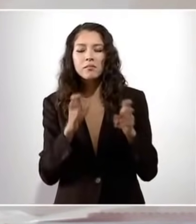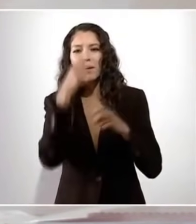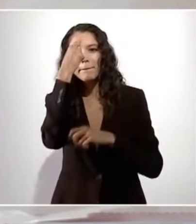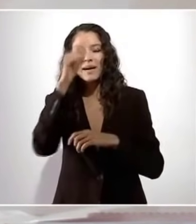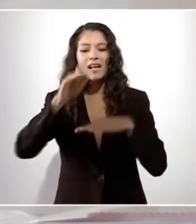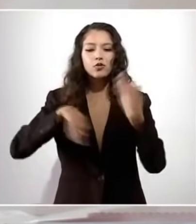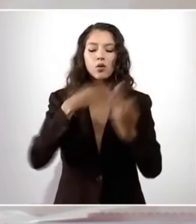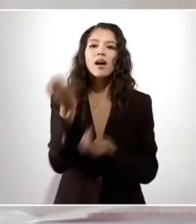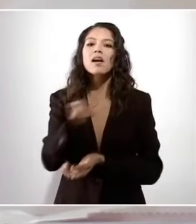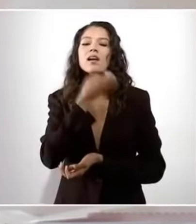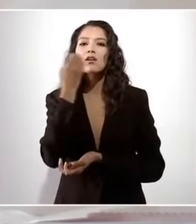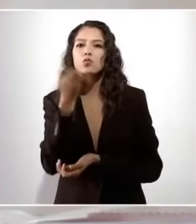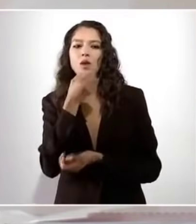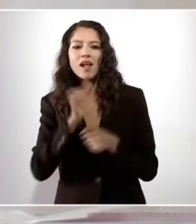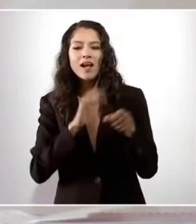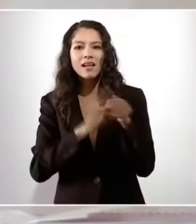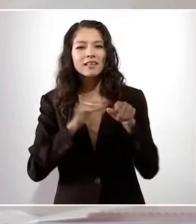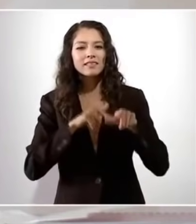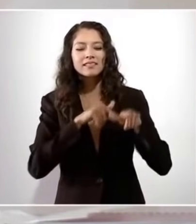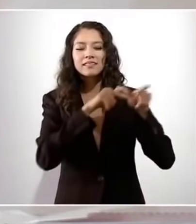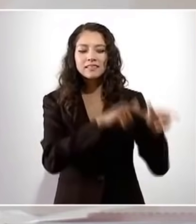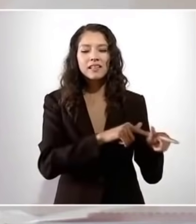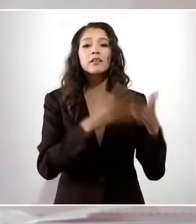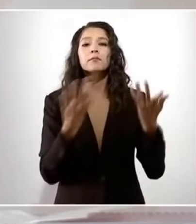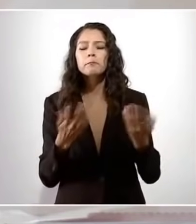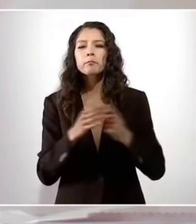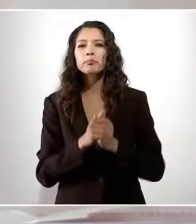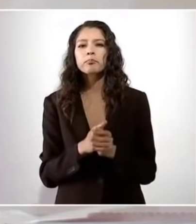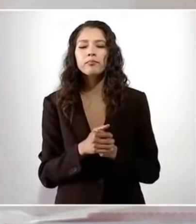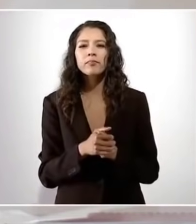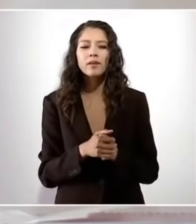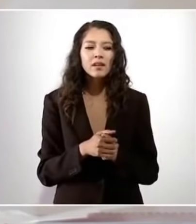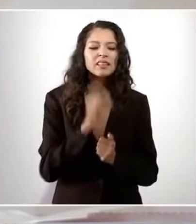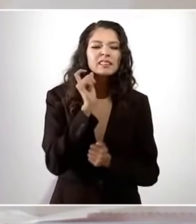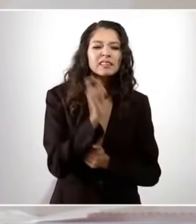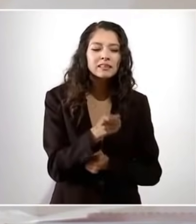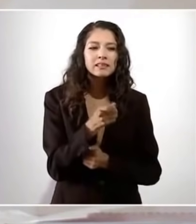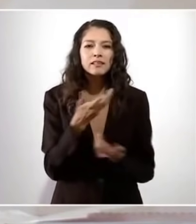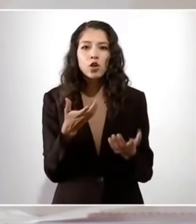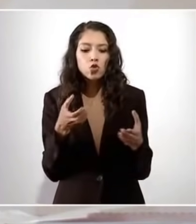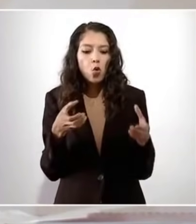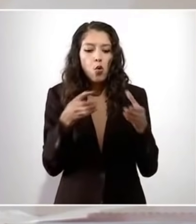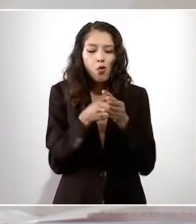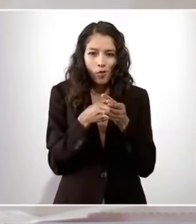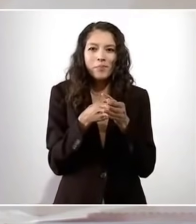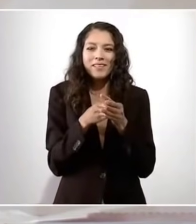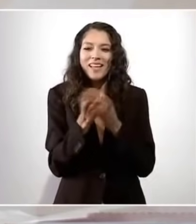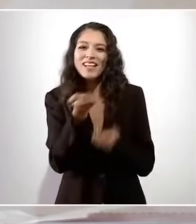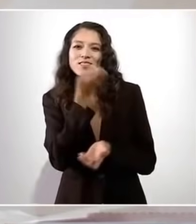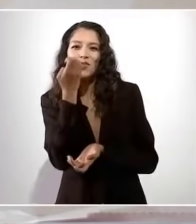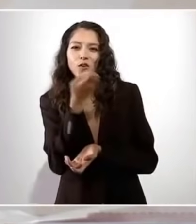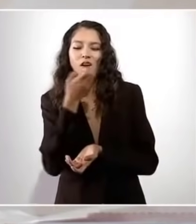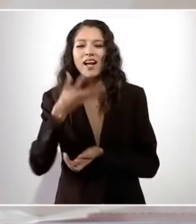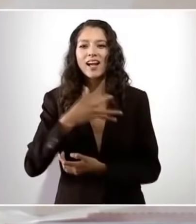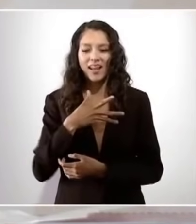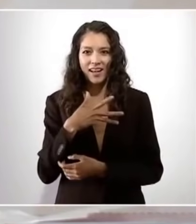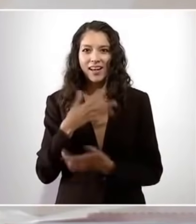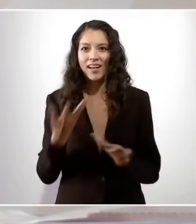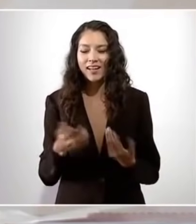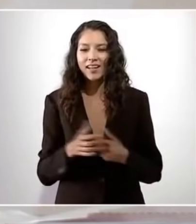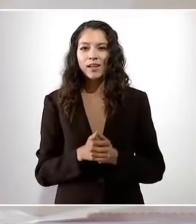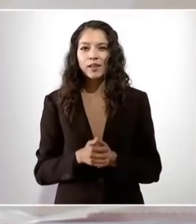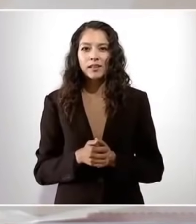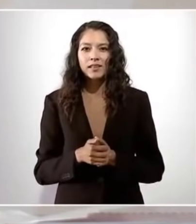todas las escuelas en esta administración. La siguiente, que efectivamente son, en cuanto a los comités escolares que llevamos de